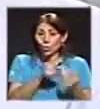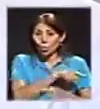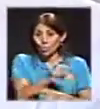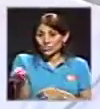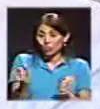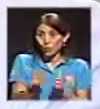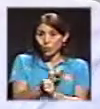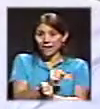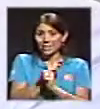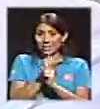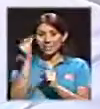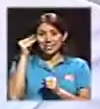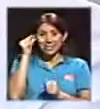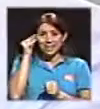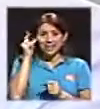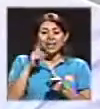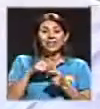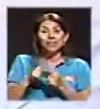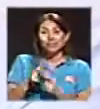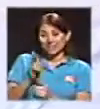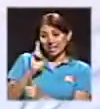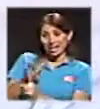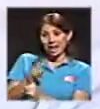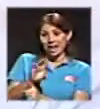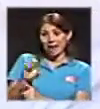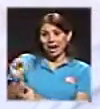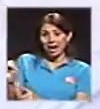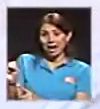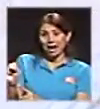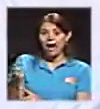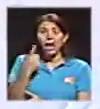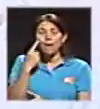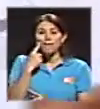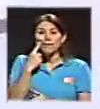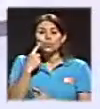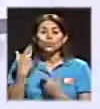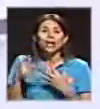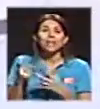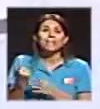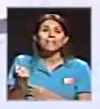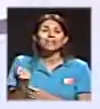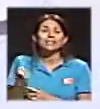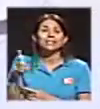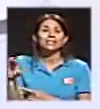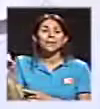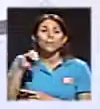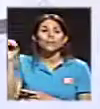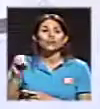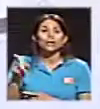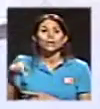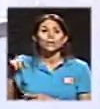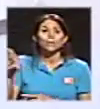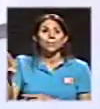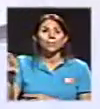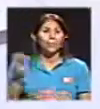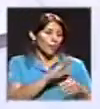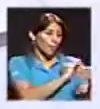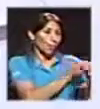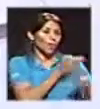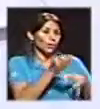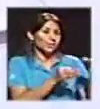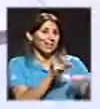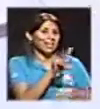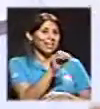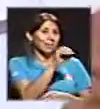Entonces, en la caja, la misma caja ha estimado el tamaño del déficit actuarial es 100% del PIB, en el Poder Judicial es 20% del PIB. Entonces, esta